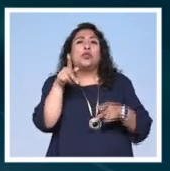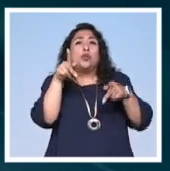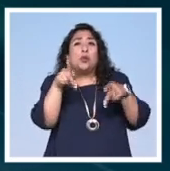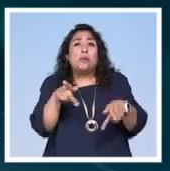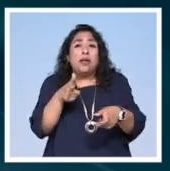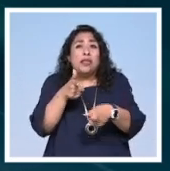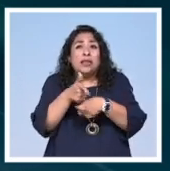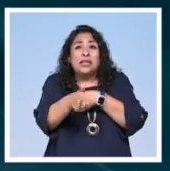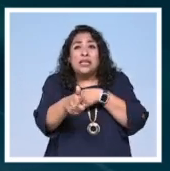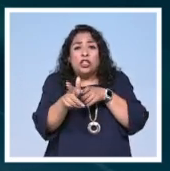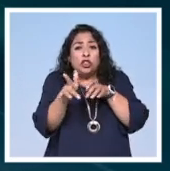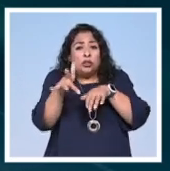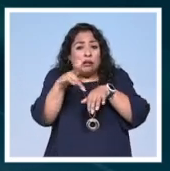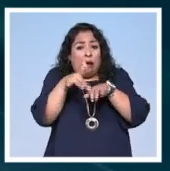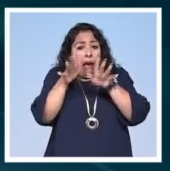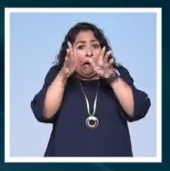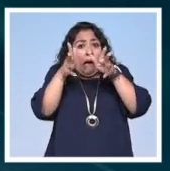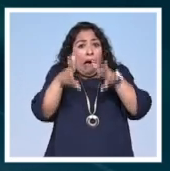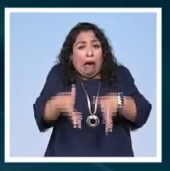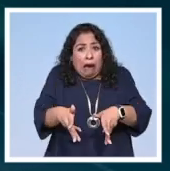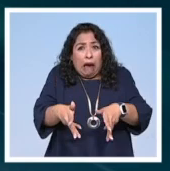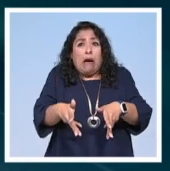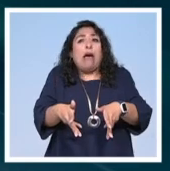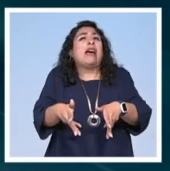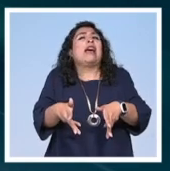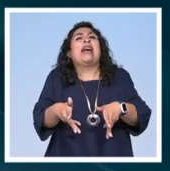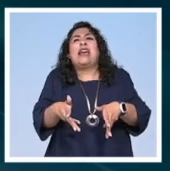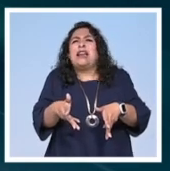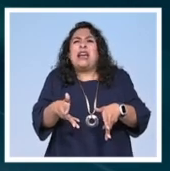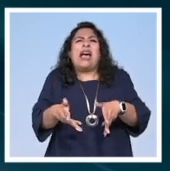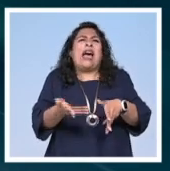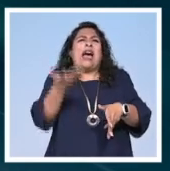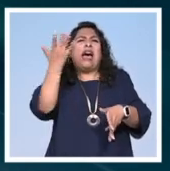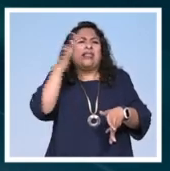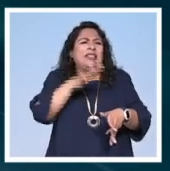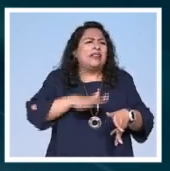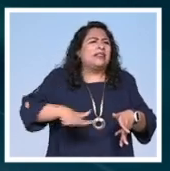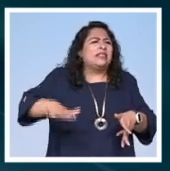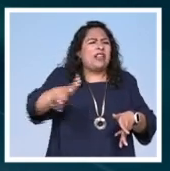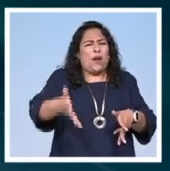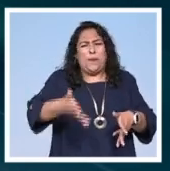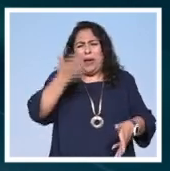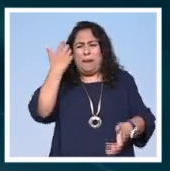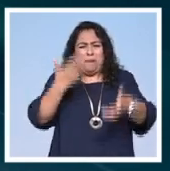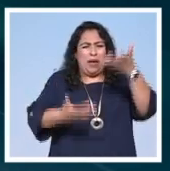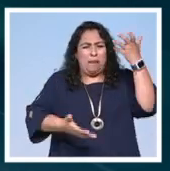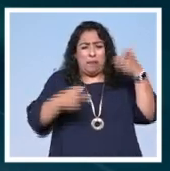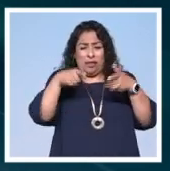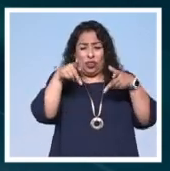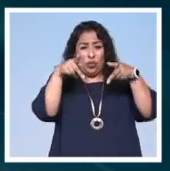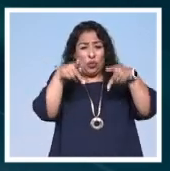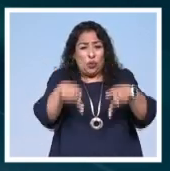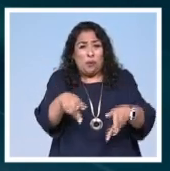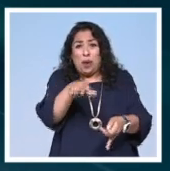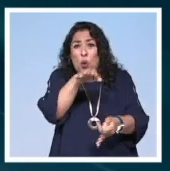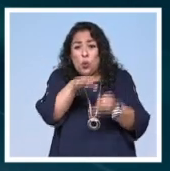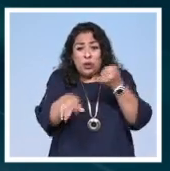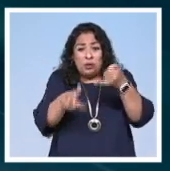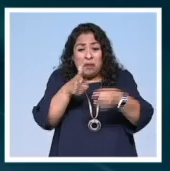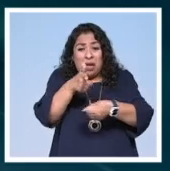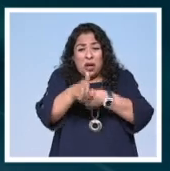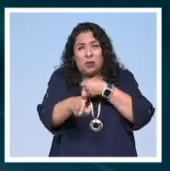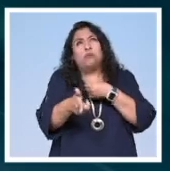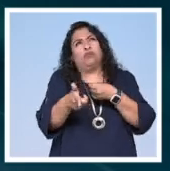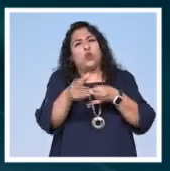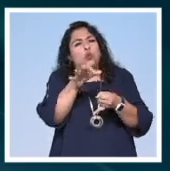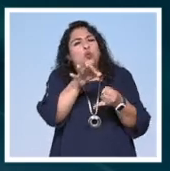descubierta completamente intacta ya habían completamente saqueado todo el valle de Los Reyes y esta tumba fue de las últimas que encontraron si no es que